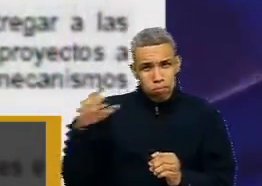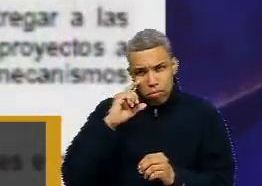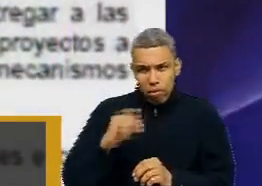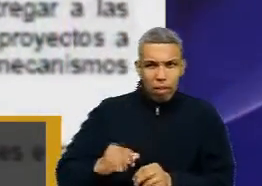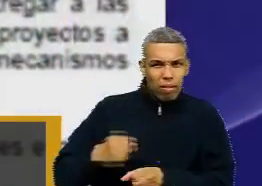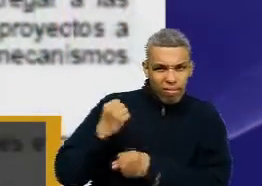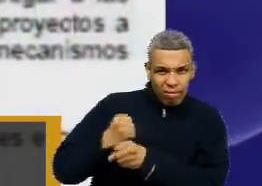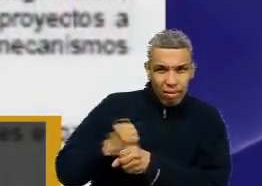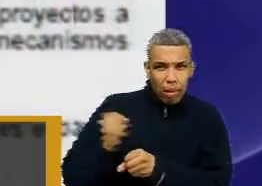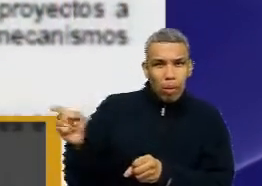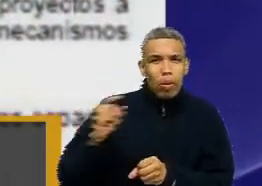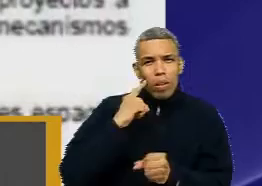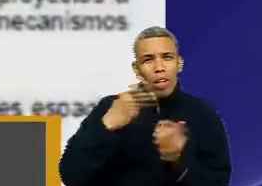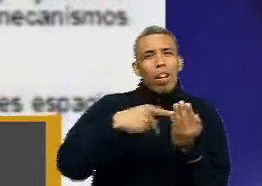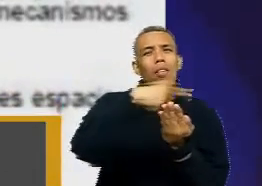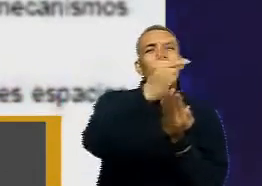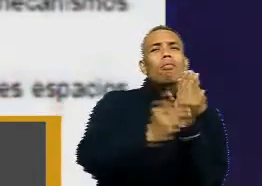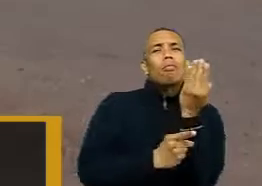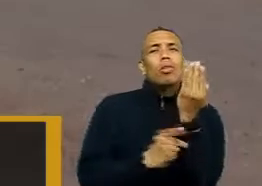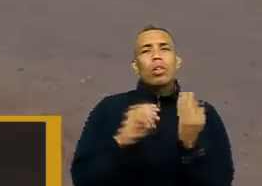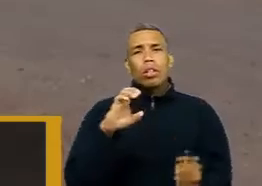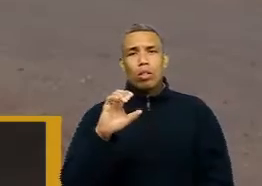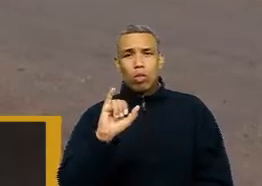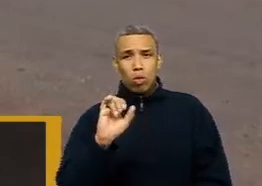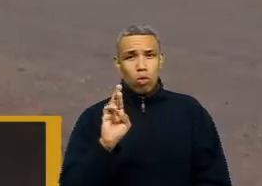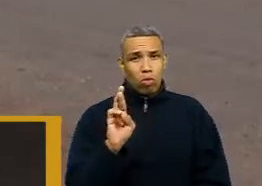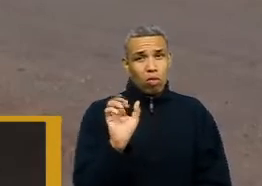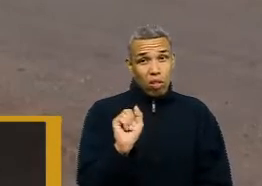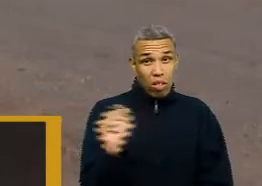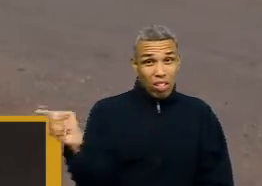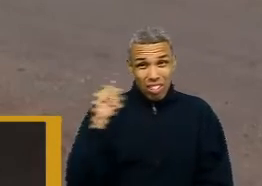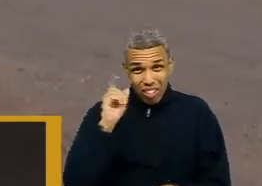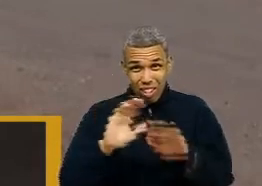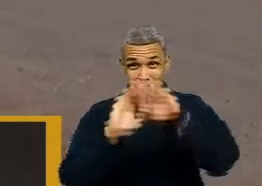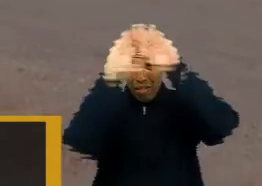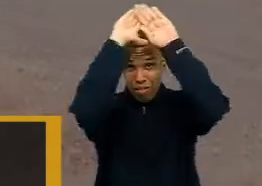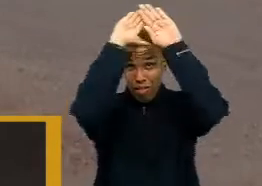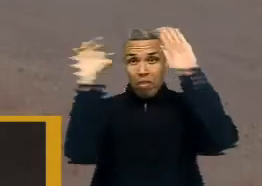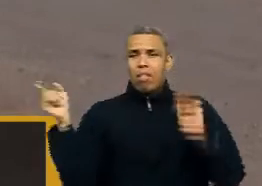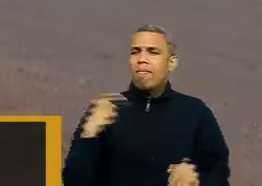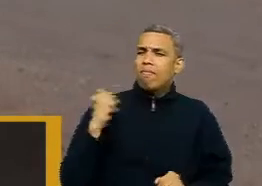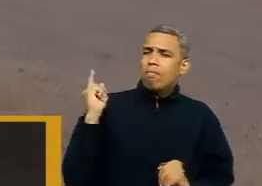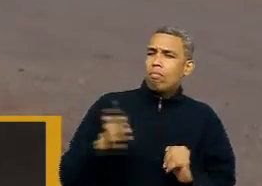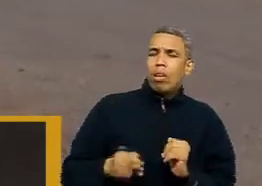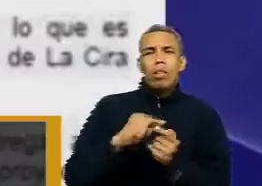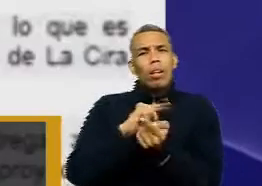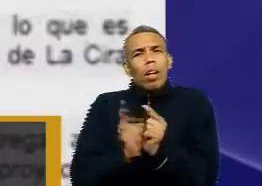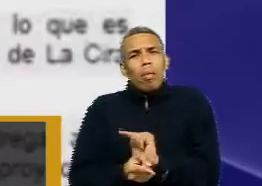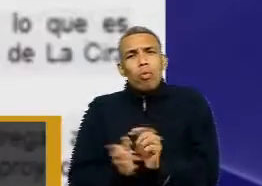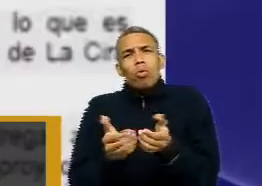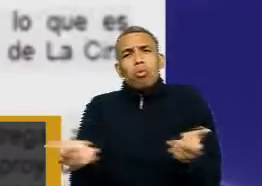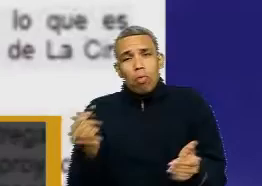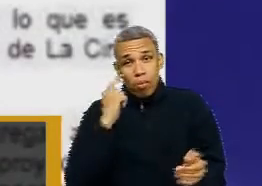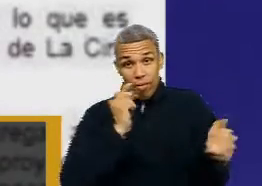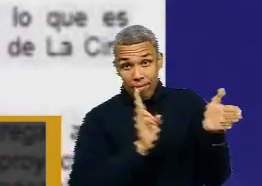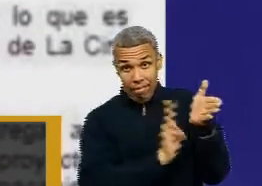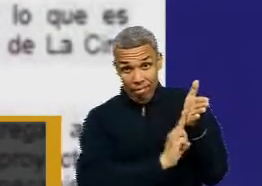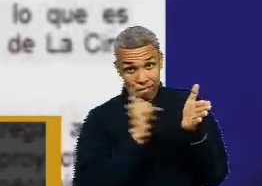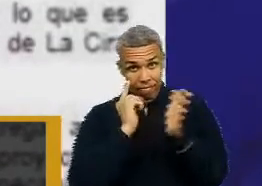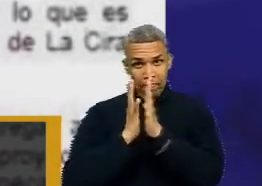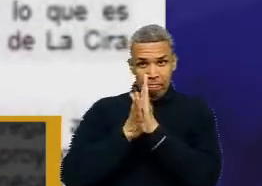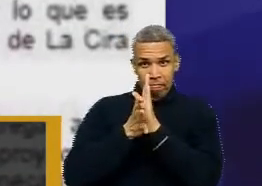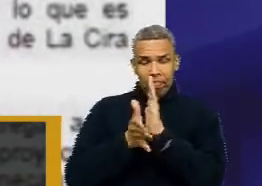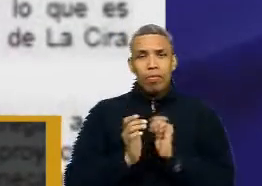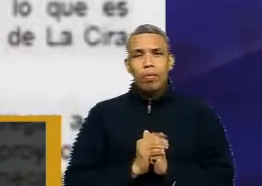argumenta no haber garantías para las reuniones de socialización en el corregimiento del centro, promueve las mismas con anuncios como estos. La Sira